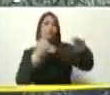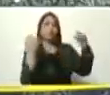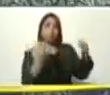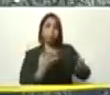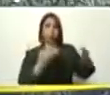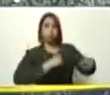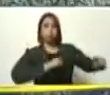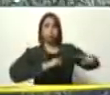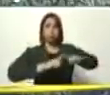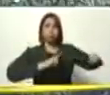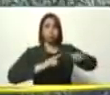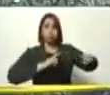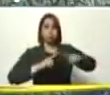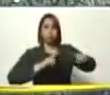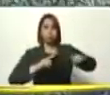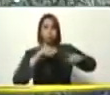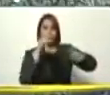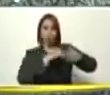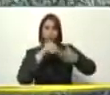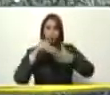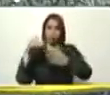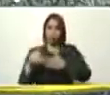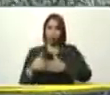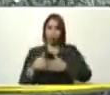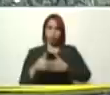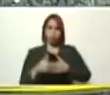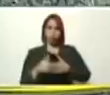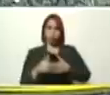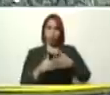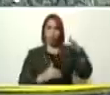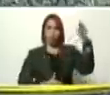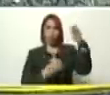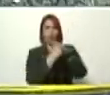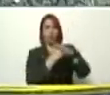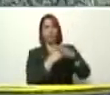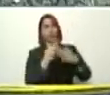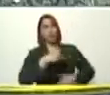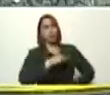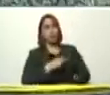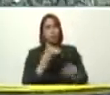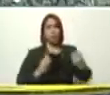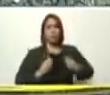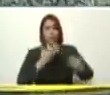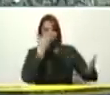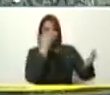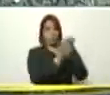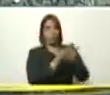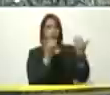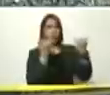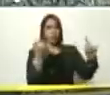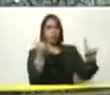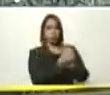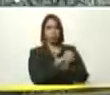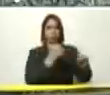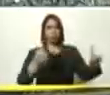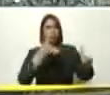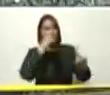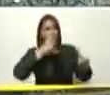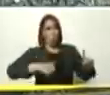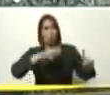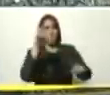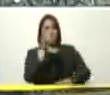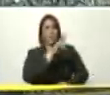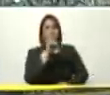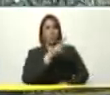en situaciones electorales, llamémoslas así, límites, como la que acabamos de vivir, frente a la tremenda agresión que todo el pueblo de Venezuela